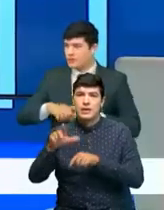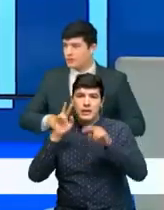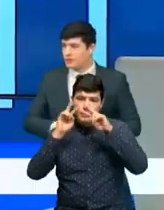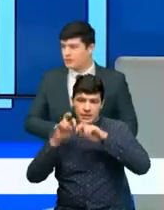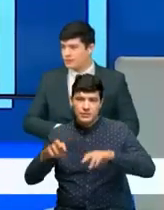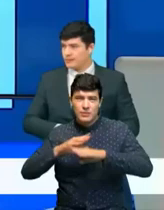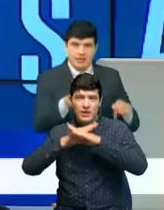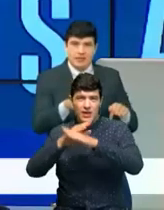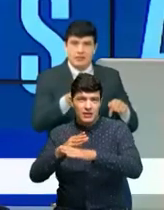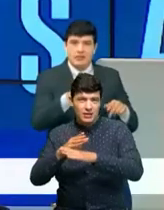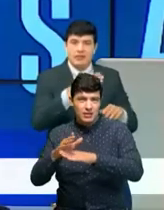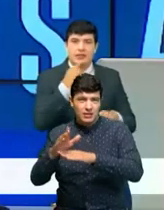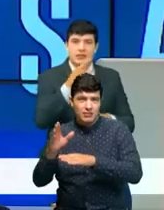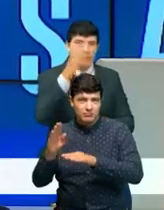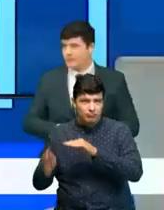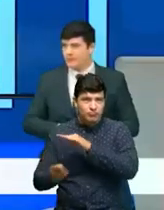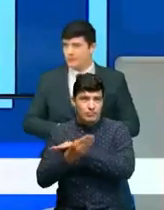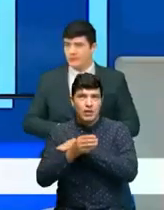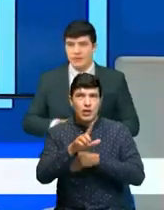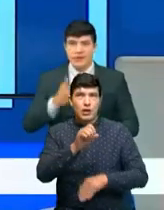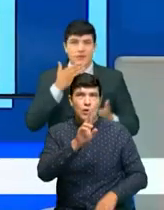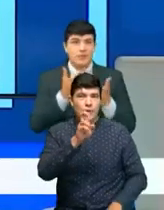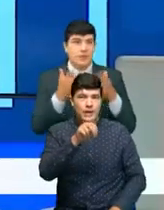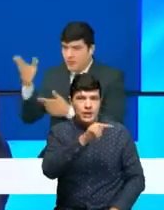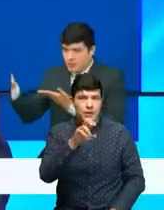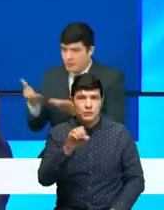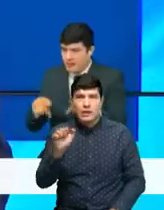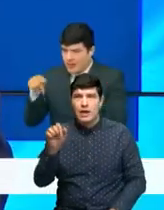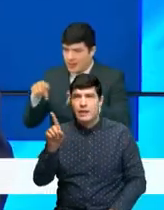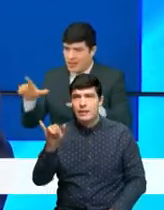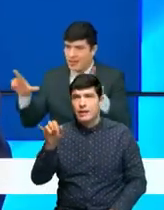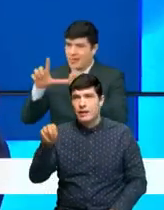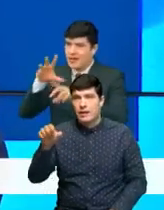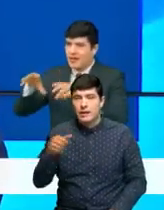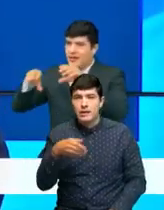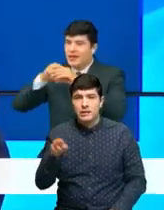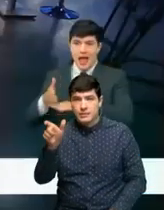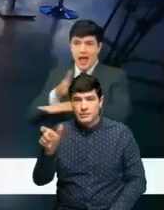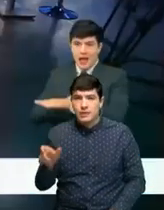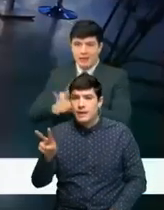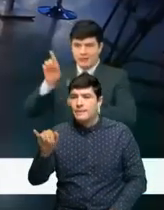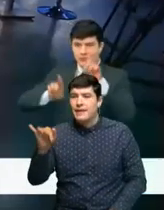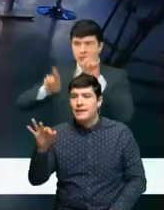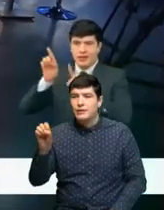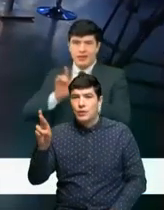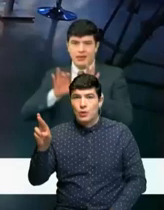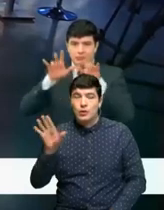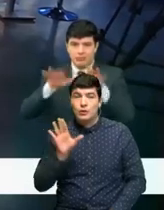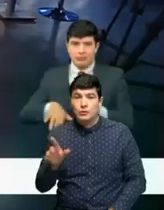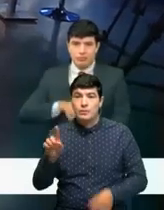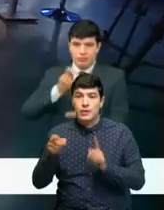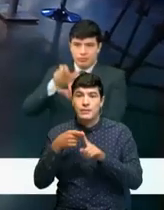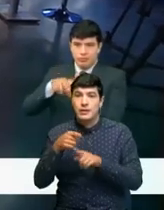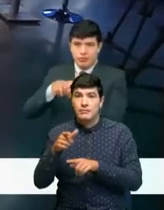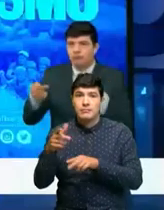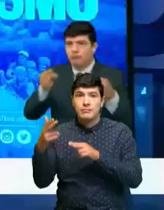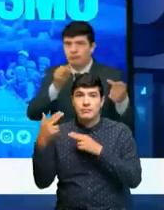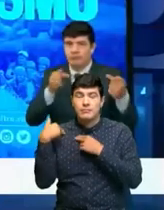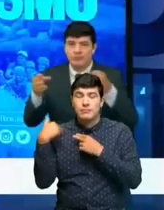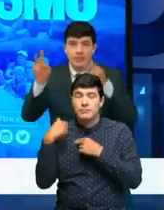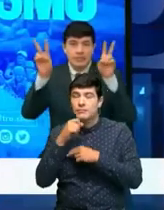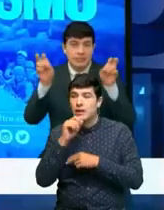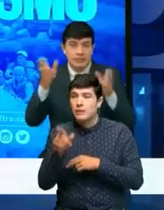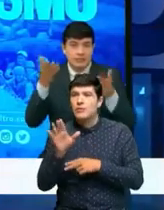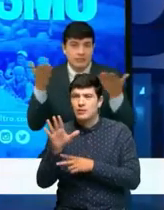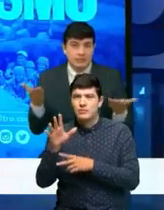corrupción en el municipio. Lorenzo Lizarazo, Adriana Delgado y Víctor Hugo Bueno. La primera pregunta estuvo encaminada al turismo,